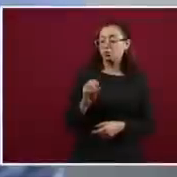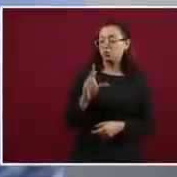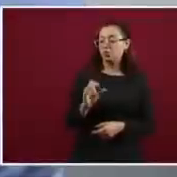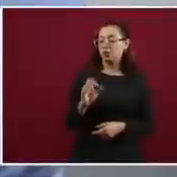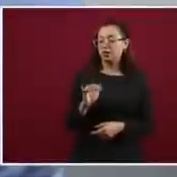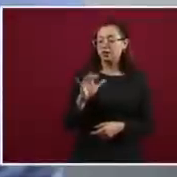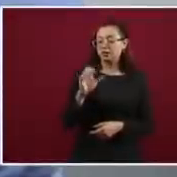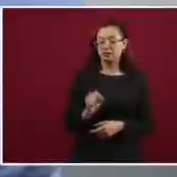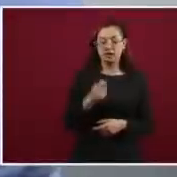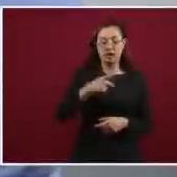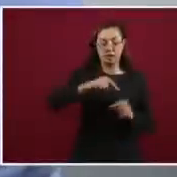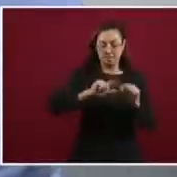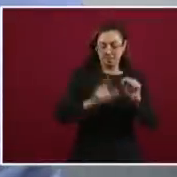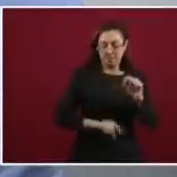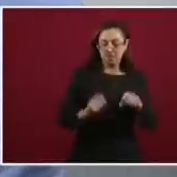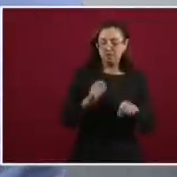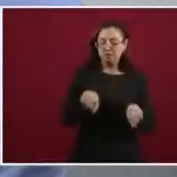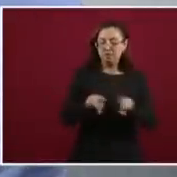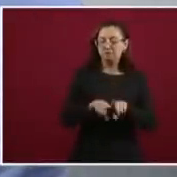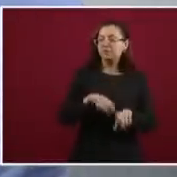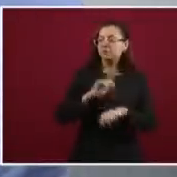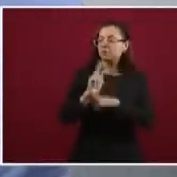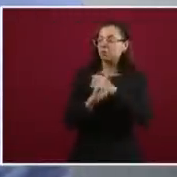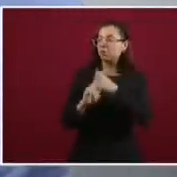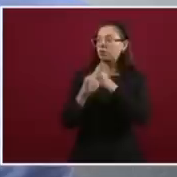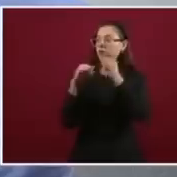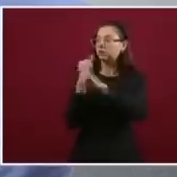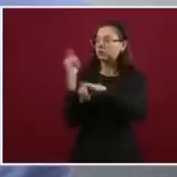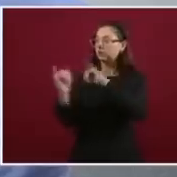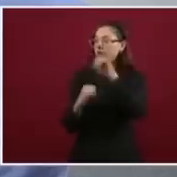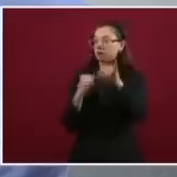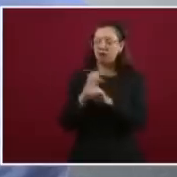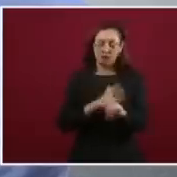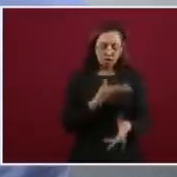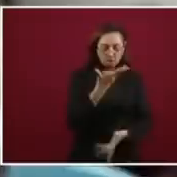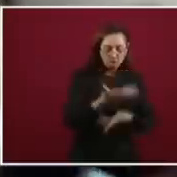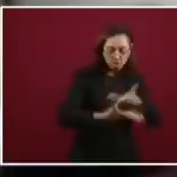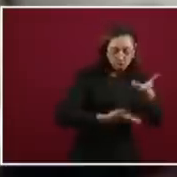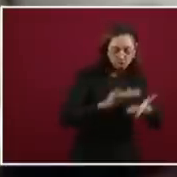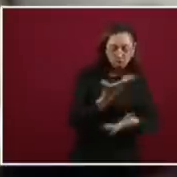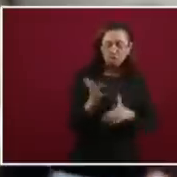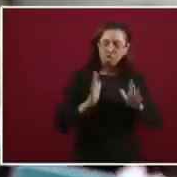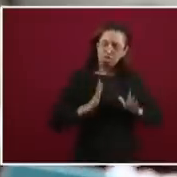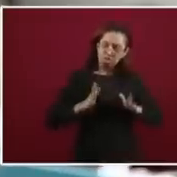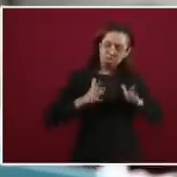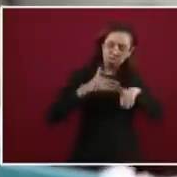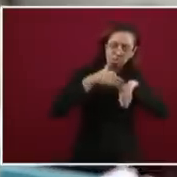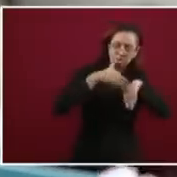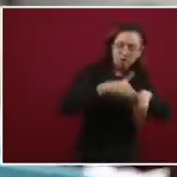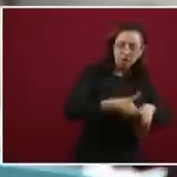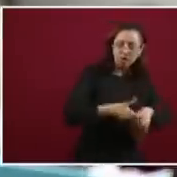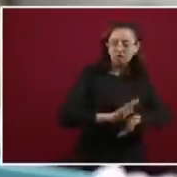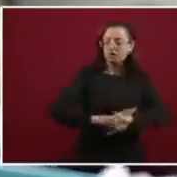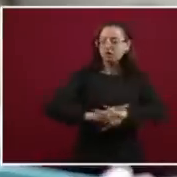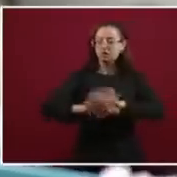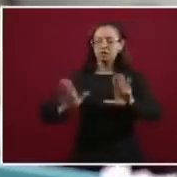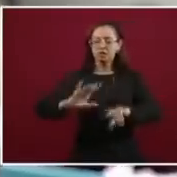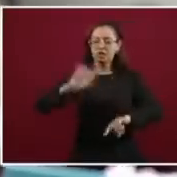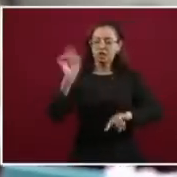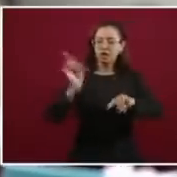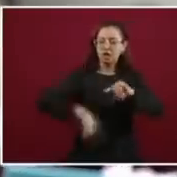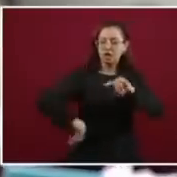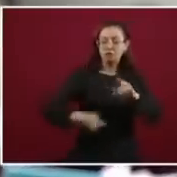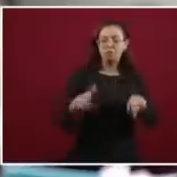que hasta la administración pasada nos llevó a este desgaste del tejido social